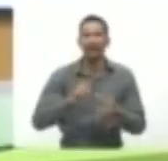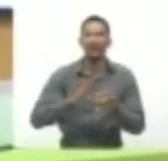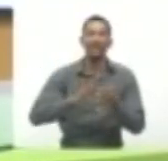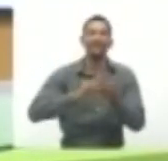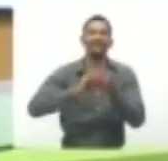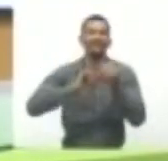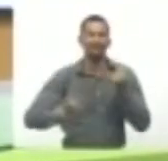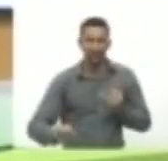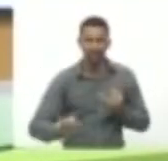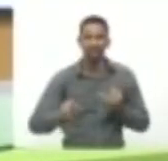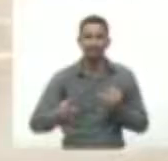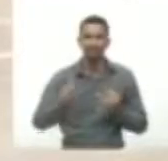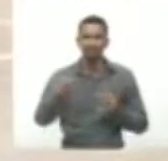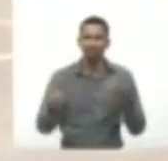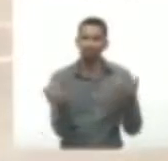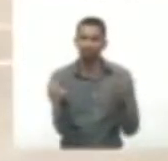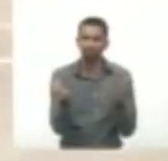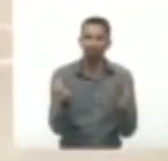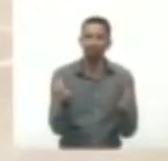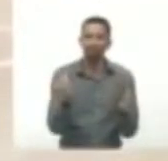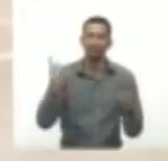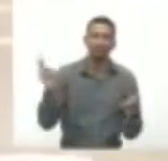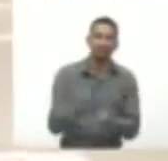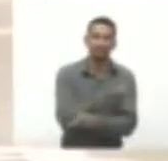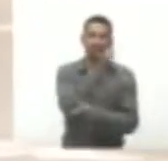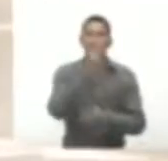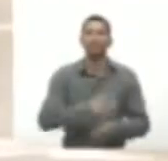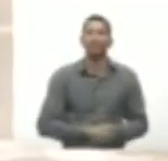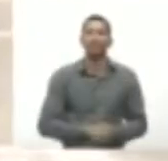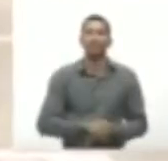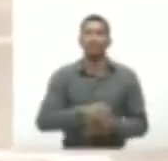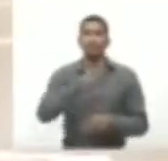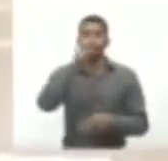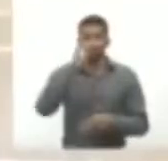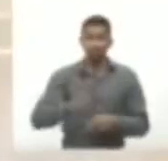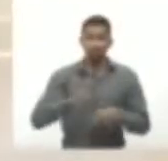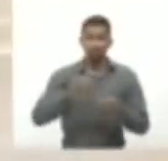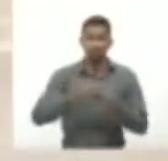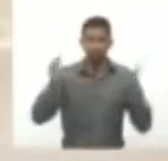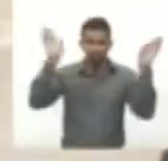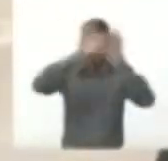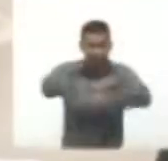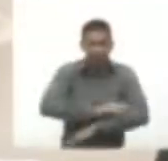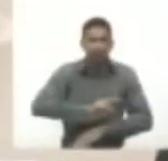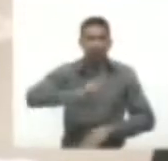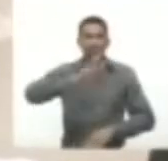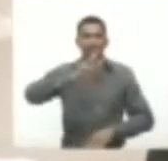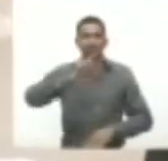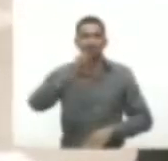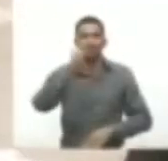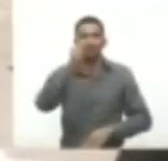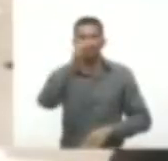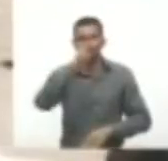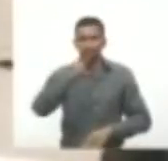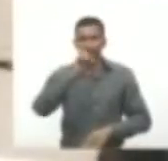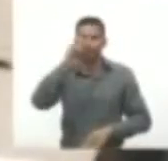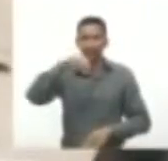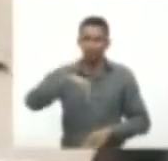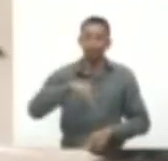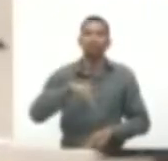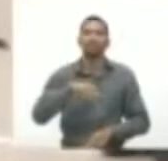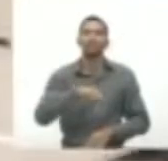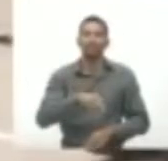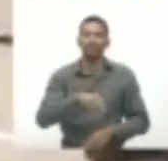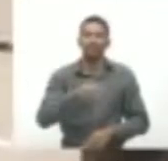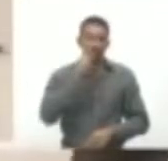bandas criminales. Un sujeto apodado con el alias del Guasón es, según la policía, el autor material del macabro asesinato de un hombre cuyo cuerpo